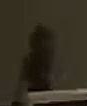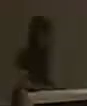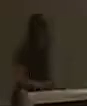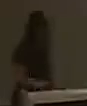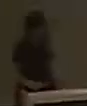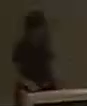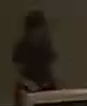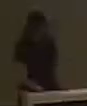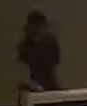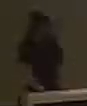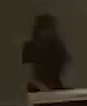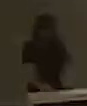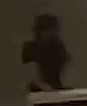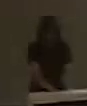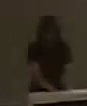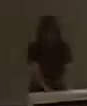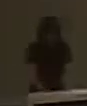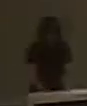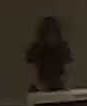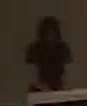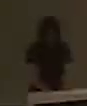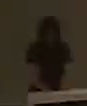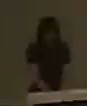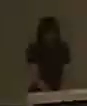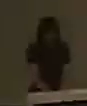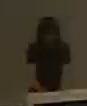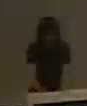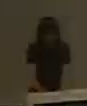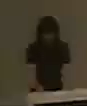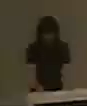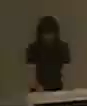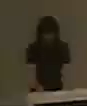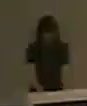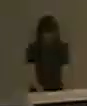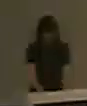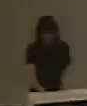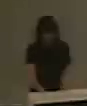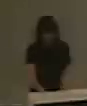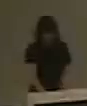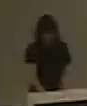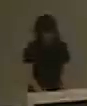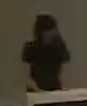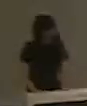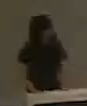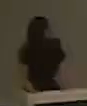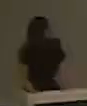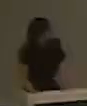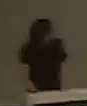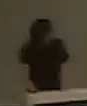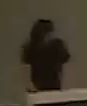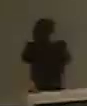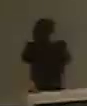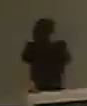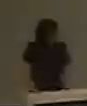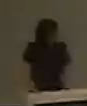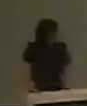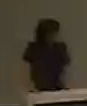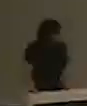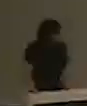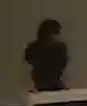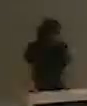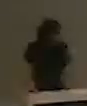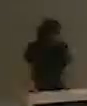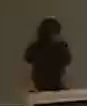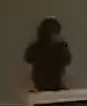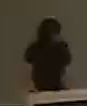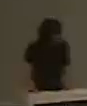Baina nindun, Zabadilien jokatu. Geo Balentzian, eta geo Logroñon. Nun